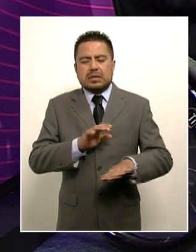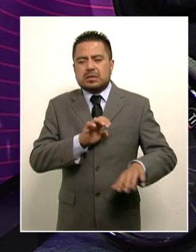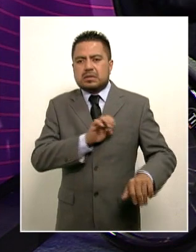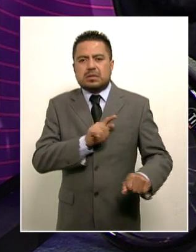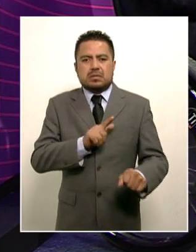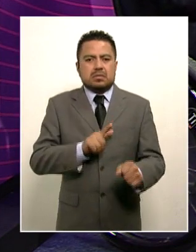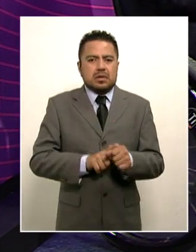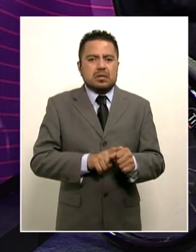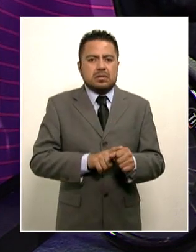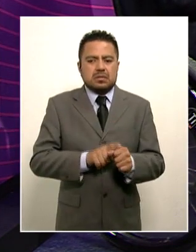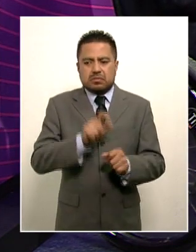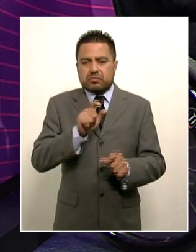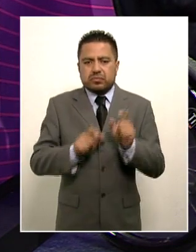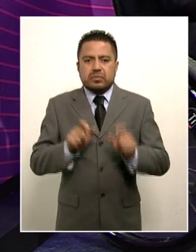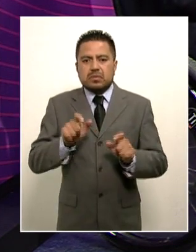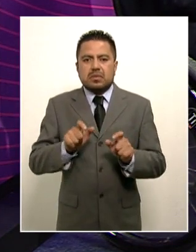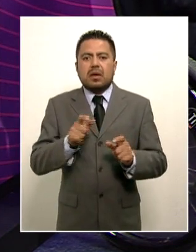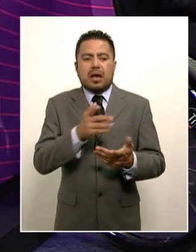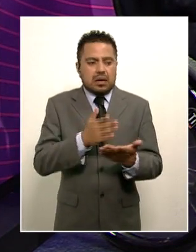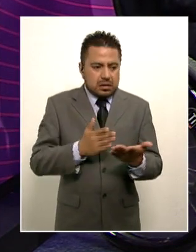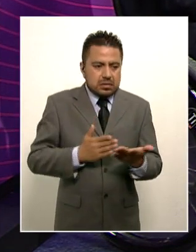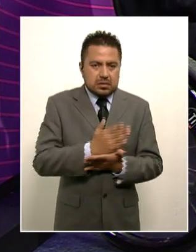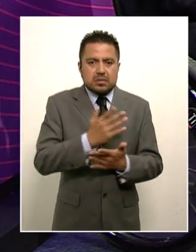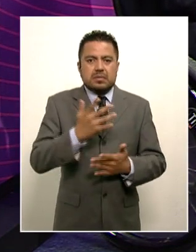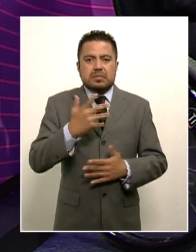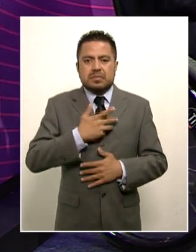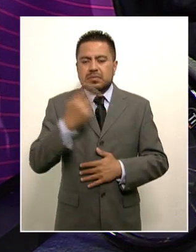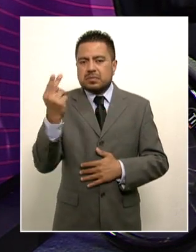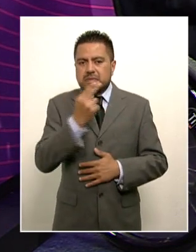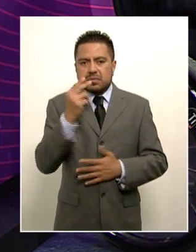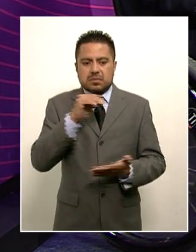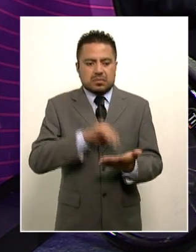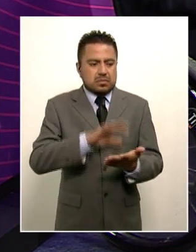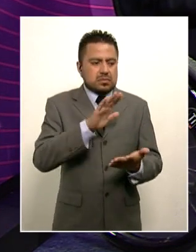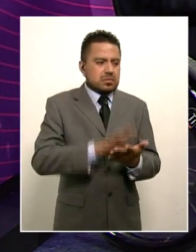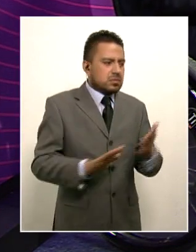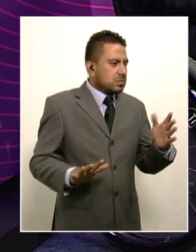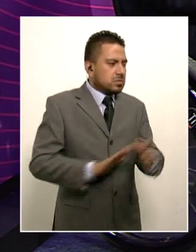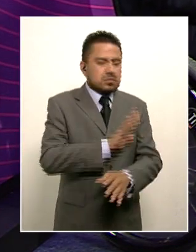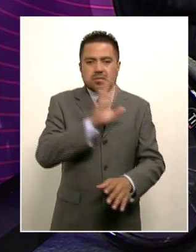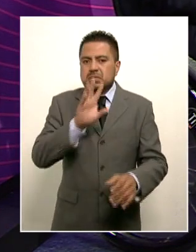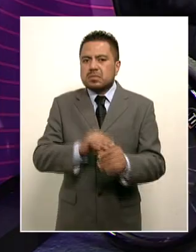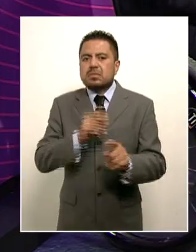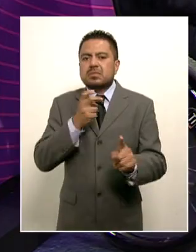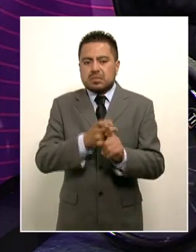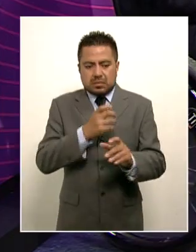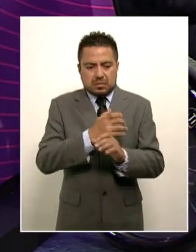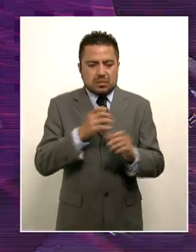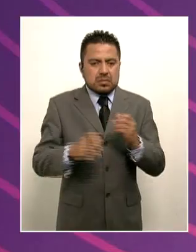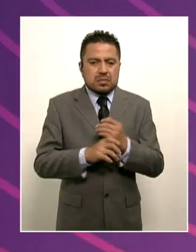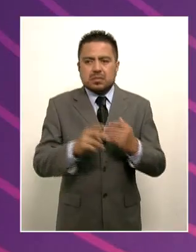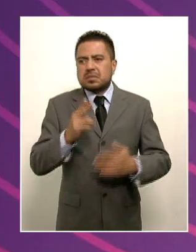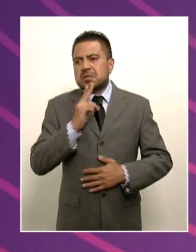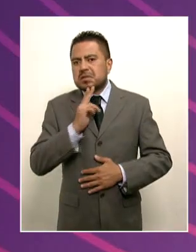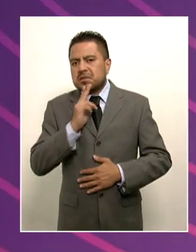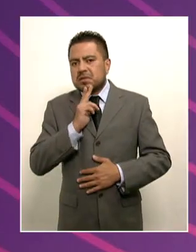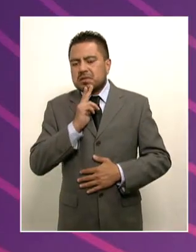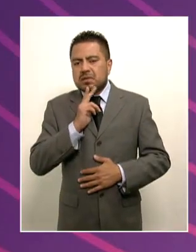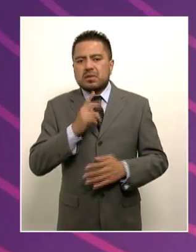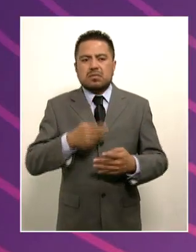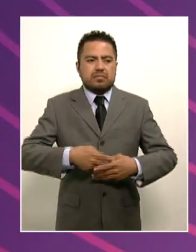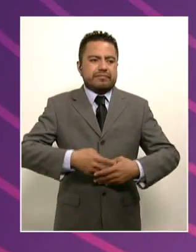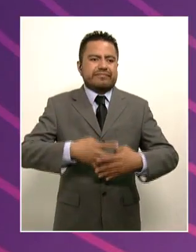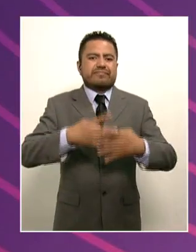específicas. Entonces, la accesibilidad tiene que contemplar todas estas necesidades. El